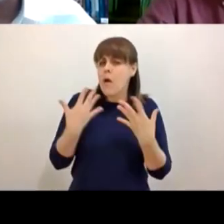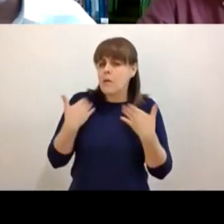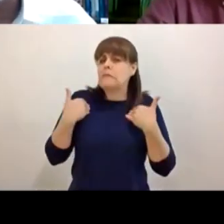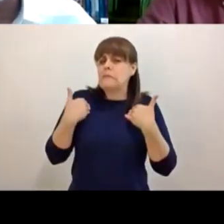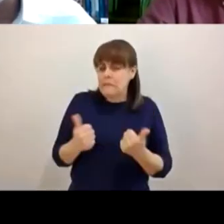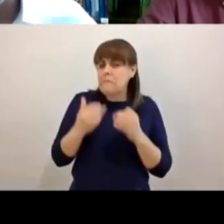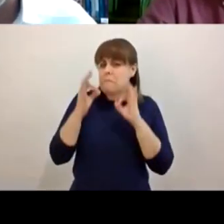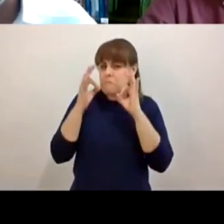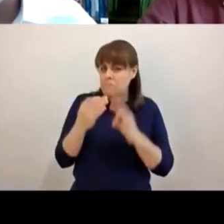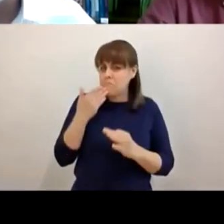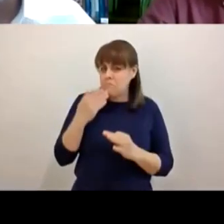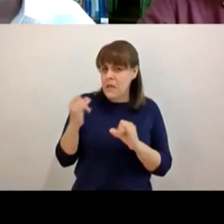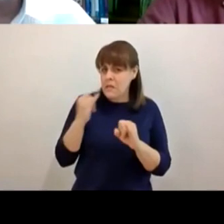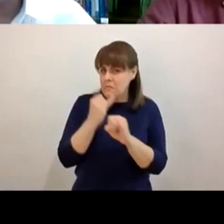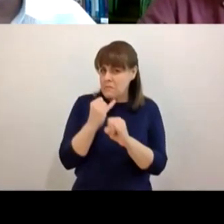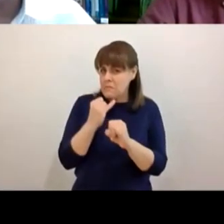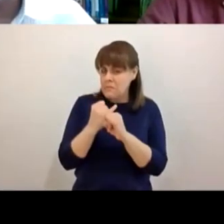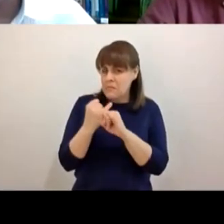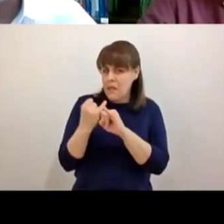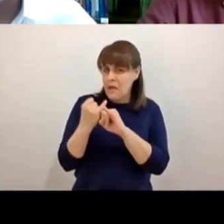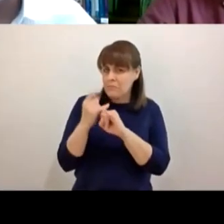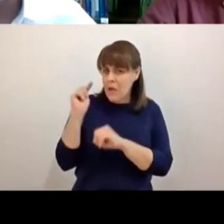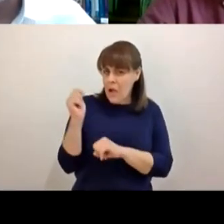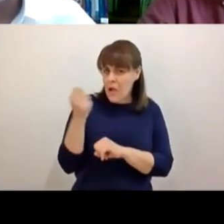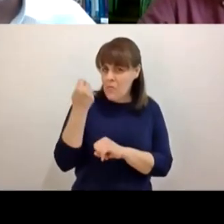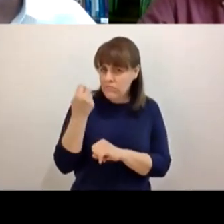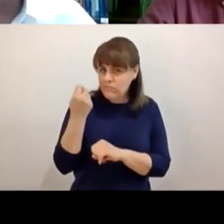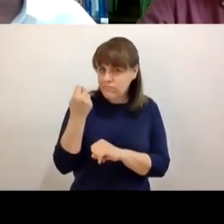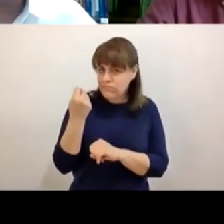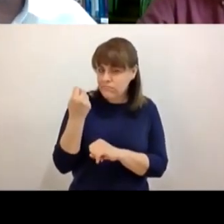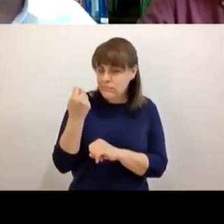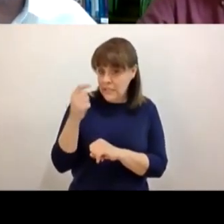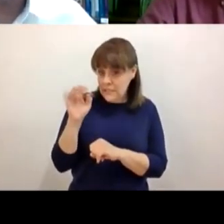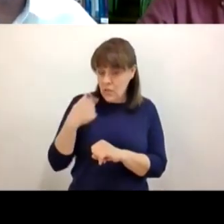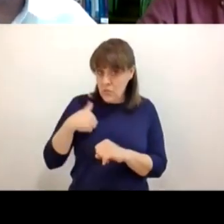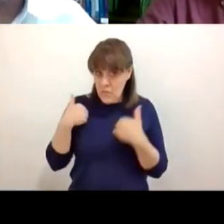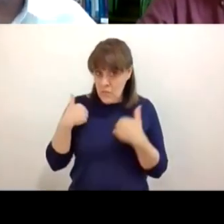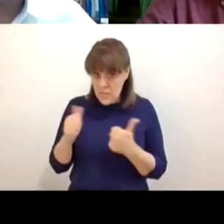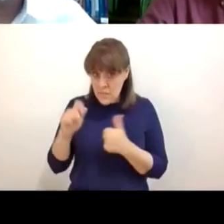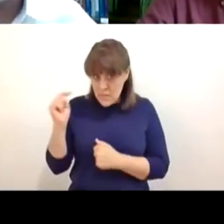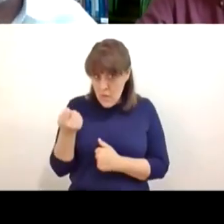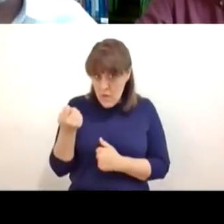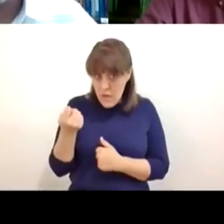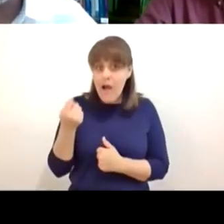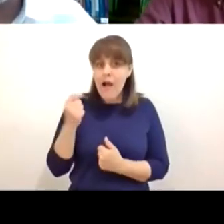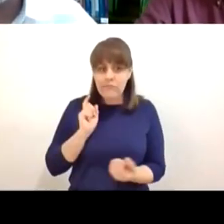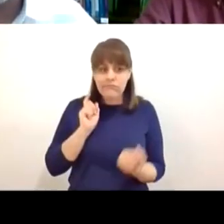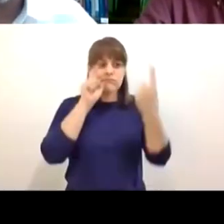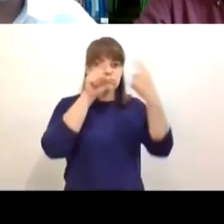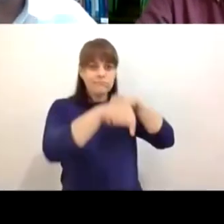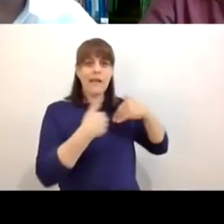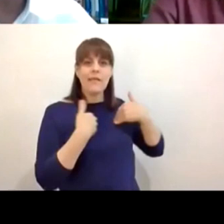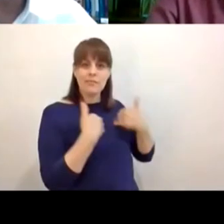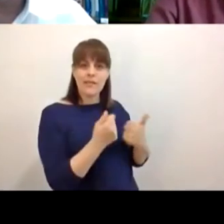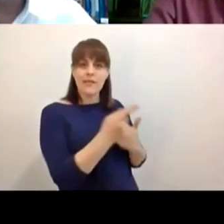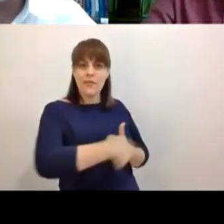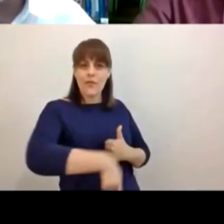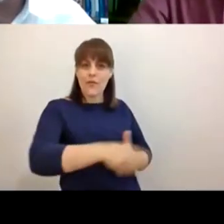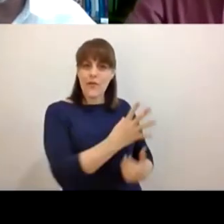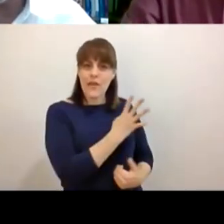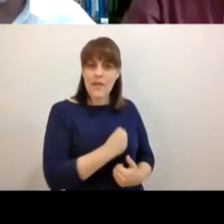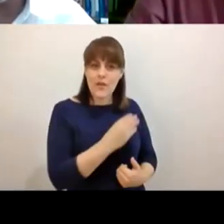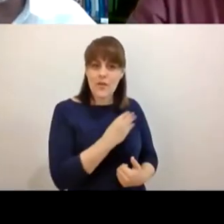lo mejor entenderíamos un poco cómo nuestros hijos piensan. Nuestros hijos también lo comentaron, lo comentó creo el comisionado, lo comentaste